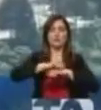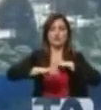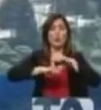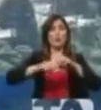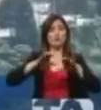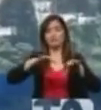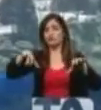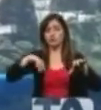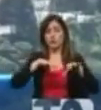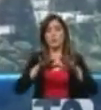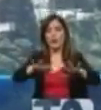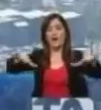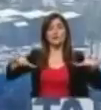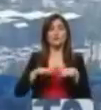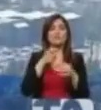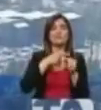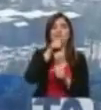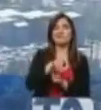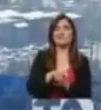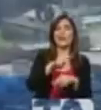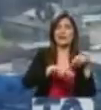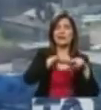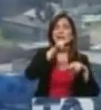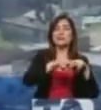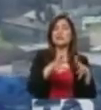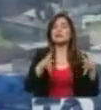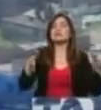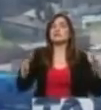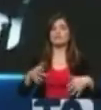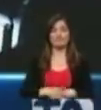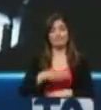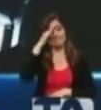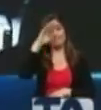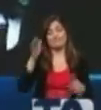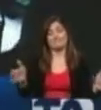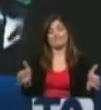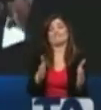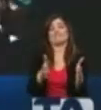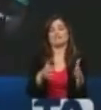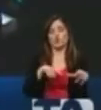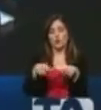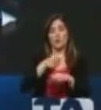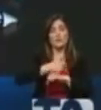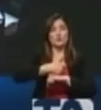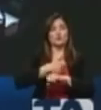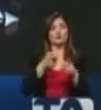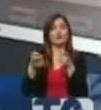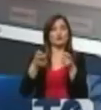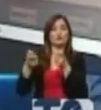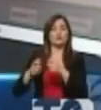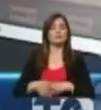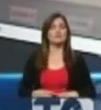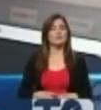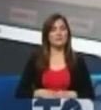que existe. En cambio, en Quito se necesitaría una ampliación del espacio en las instalaciones pues será el lugar donde ahora operará la comandancia.